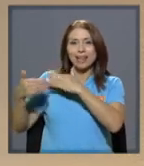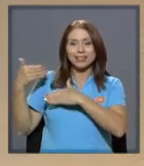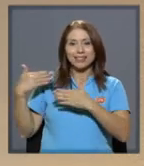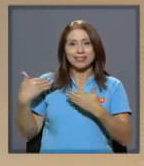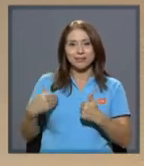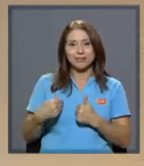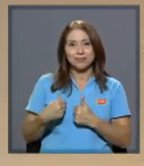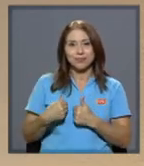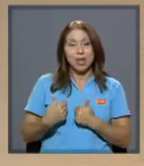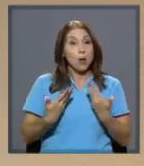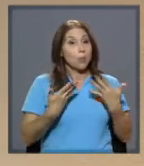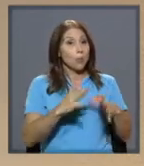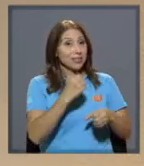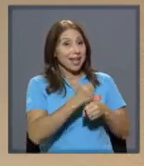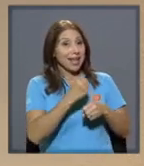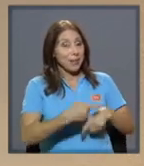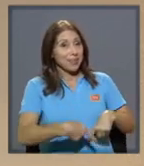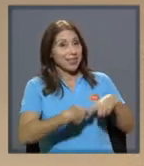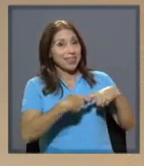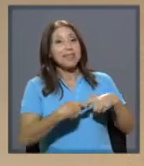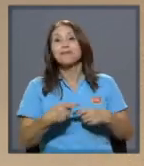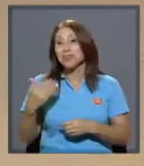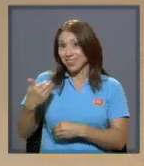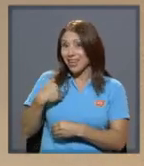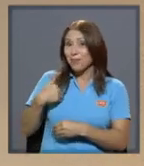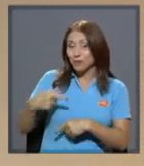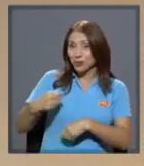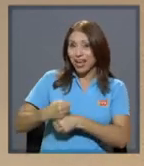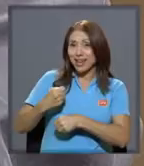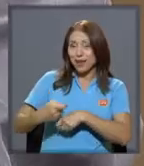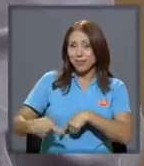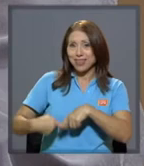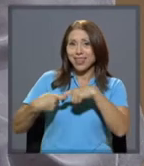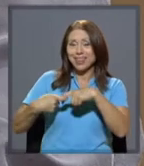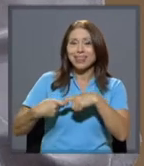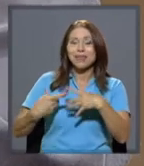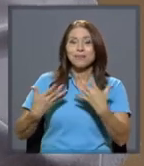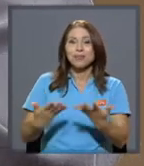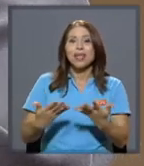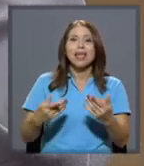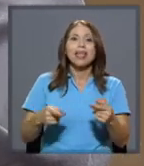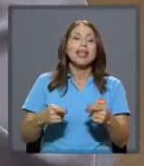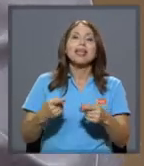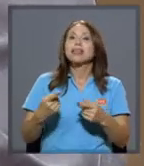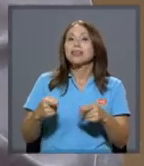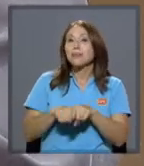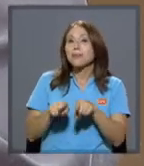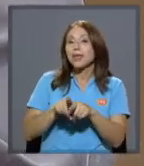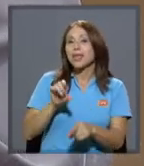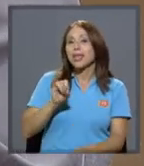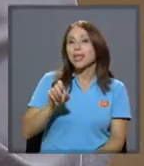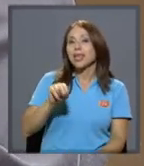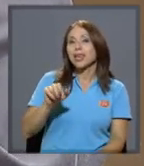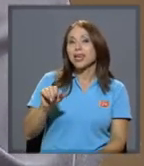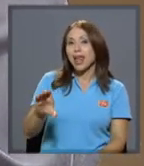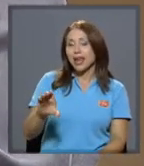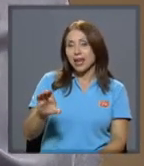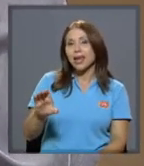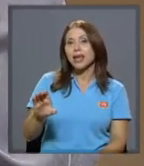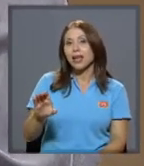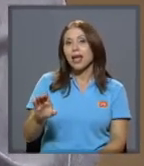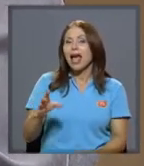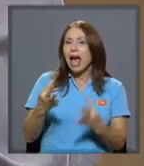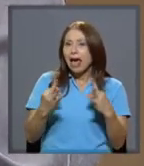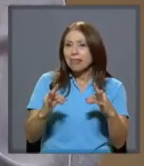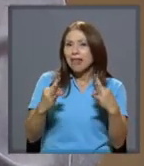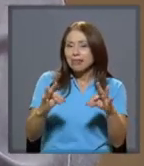usted tarea, profesor. Tenemos tarea. De hecho, quizá como para concluir, en el INEC han